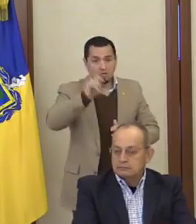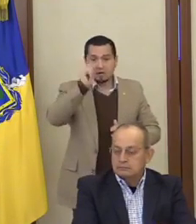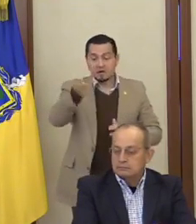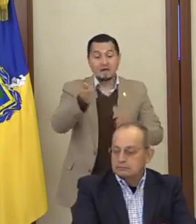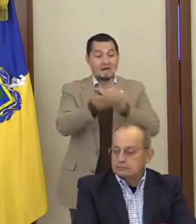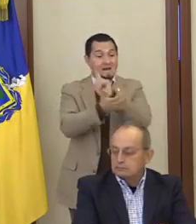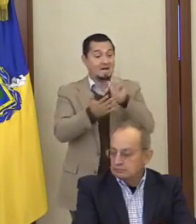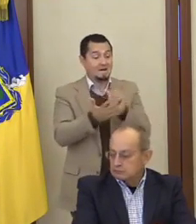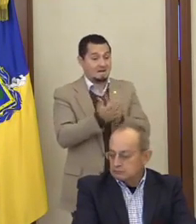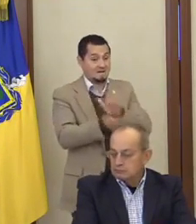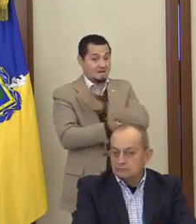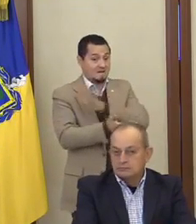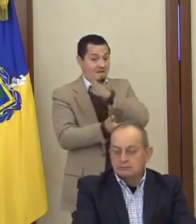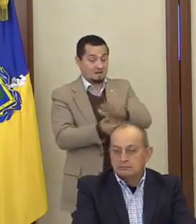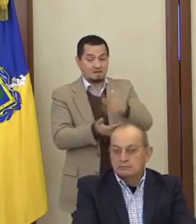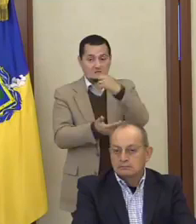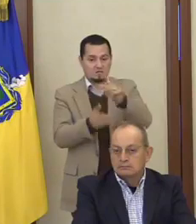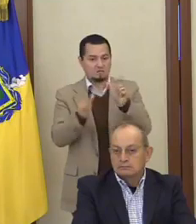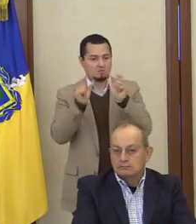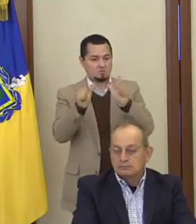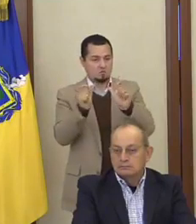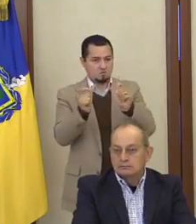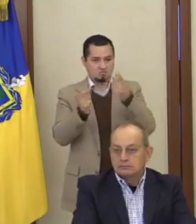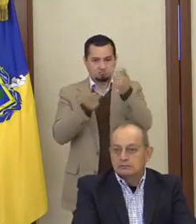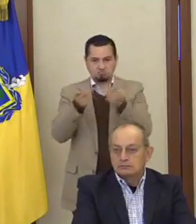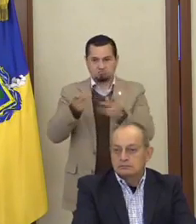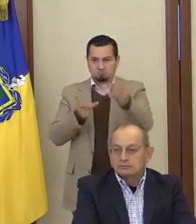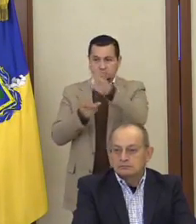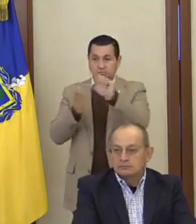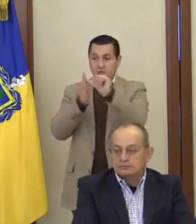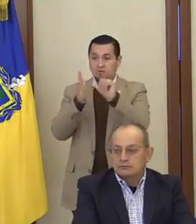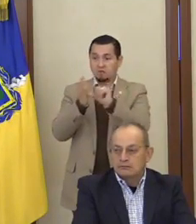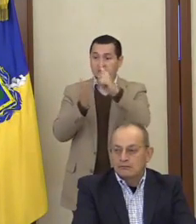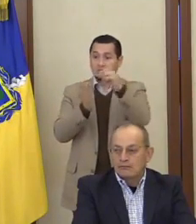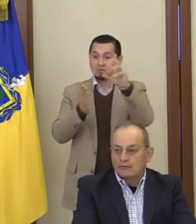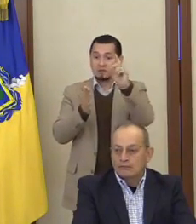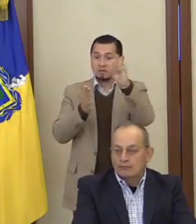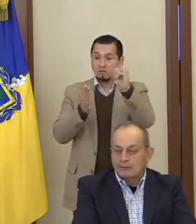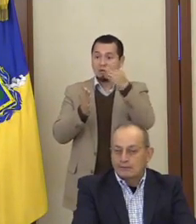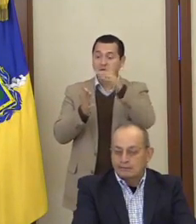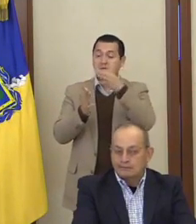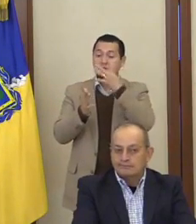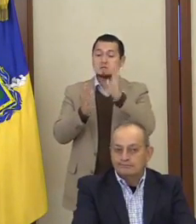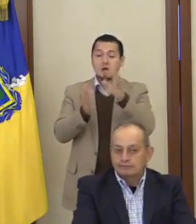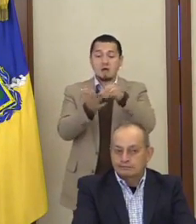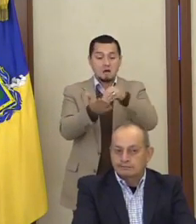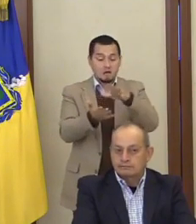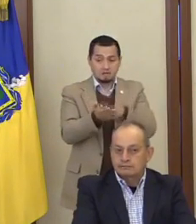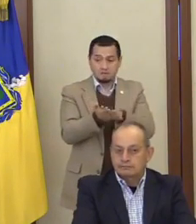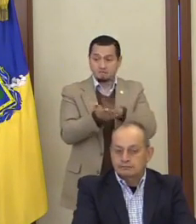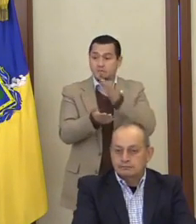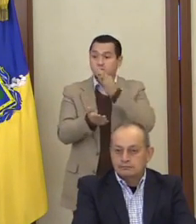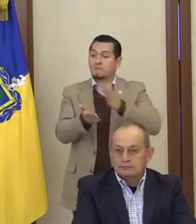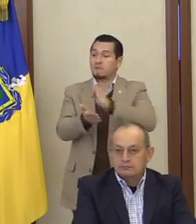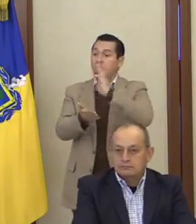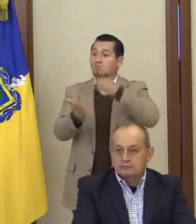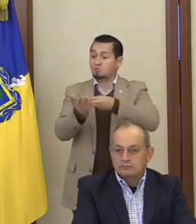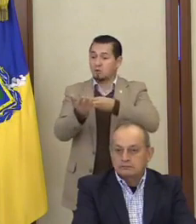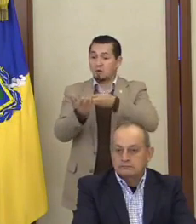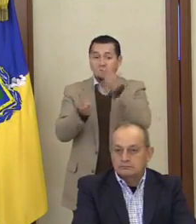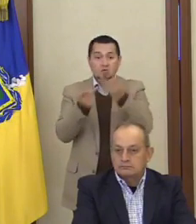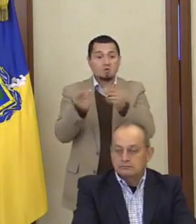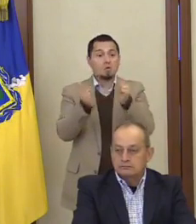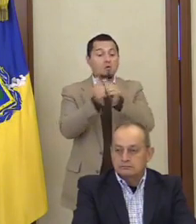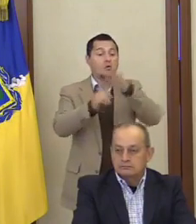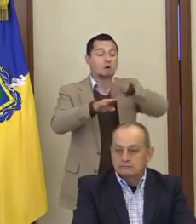Ley General del Sistema de Seguridad Pública, en su artículo 139, está establecido que se sancionará con